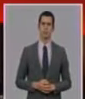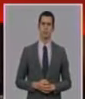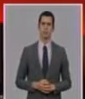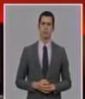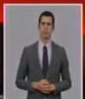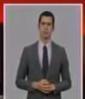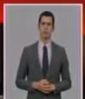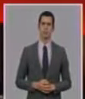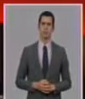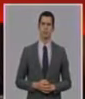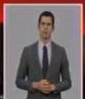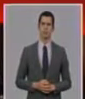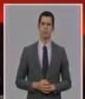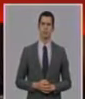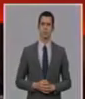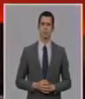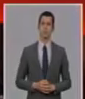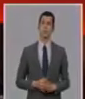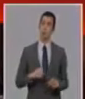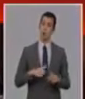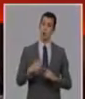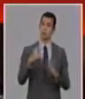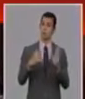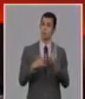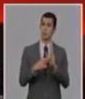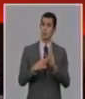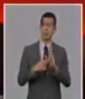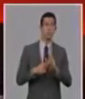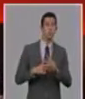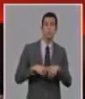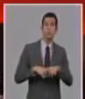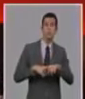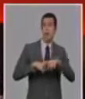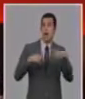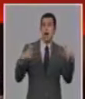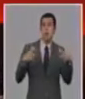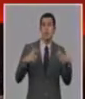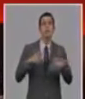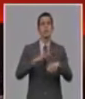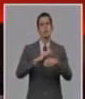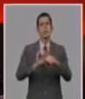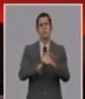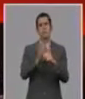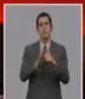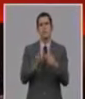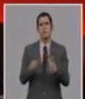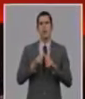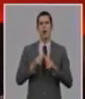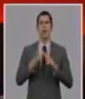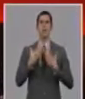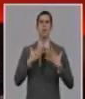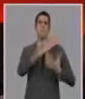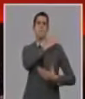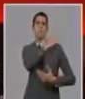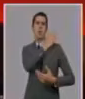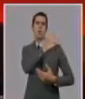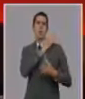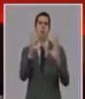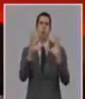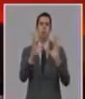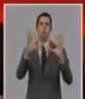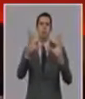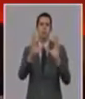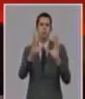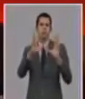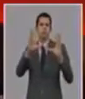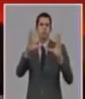encontramos también las lesiones pulmonares que fueron tratadas con las células madre. Y bueno, ya podemos decir a nuestro pueblo que han estado tan